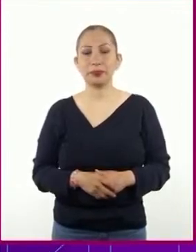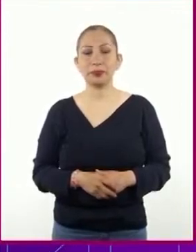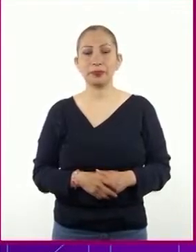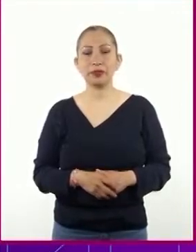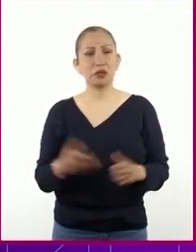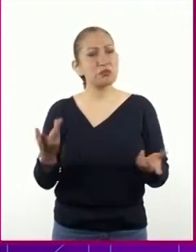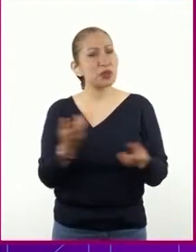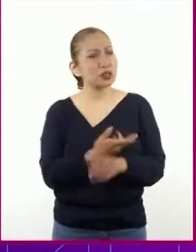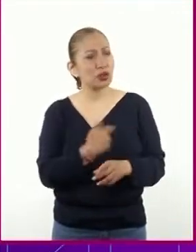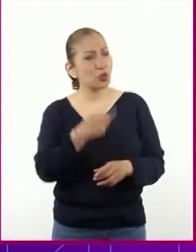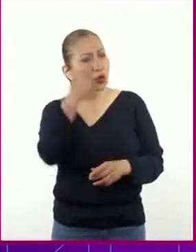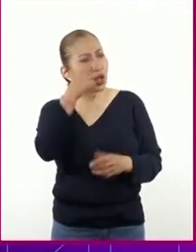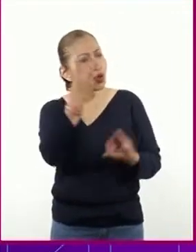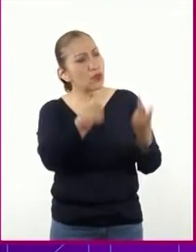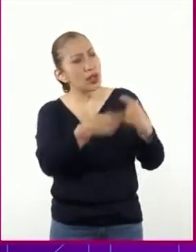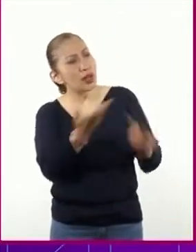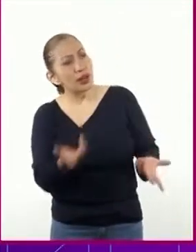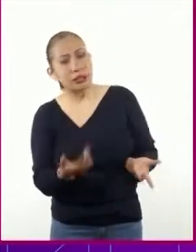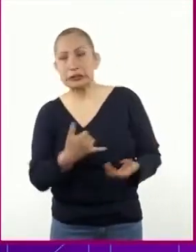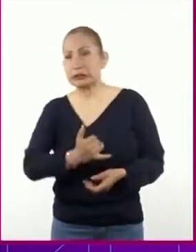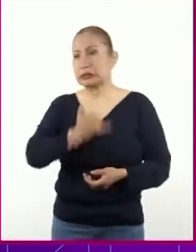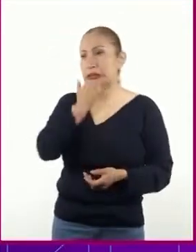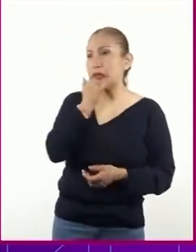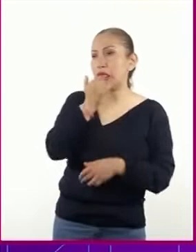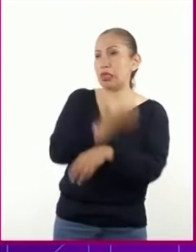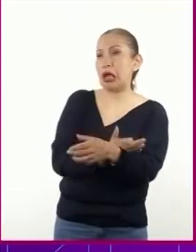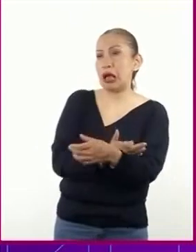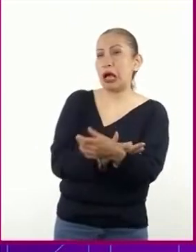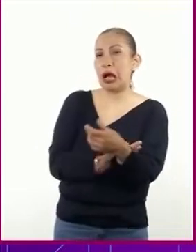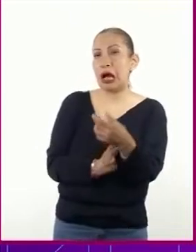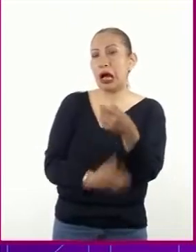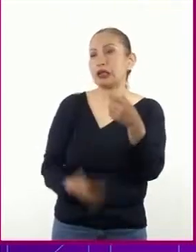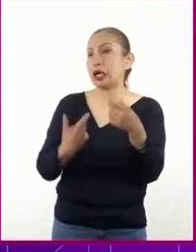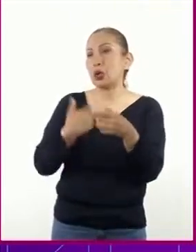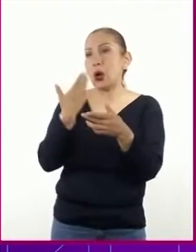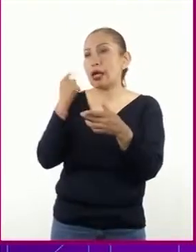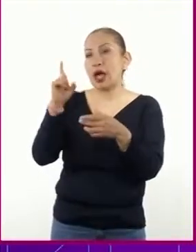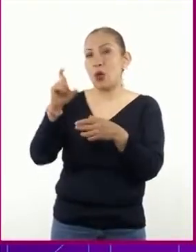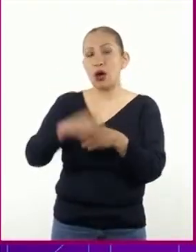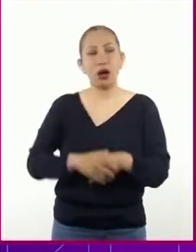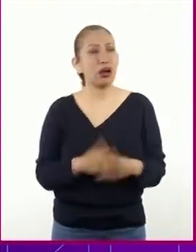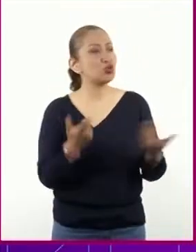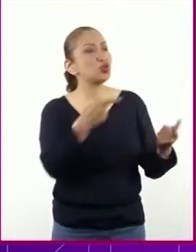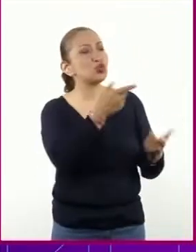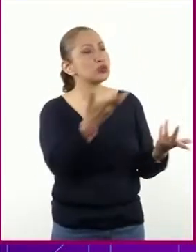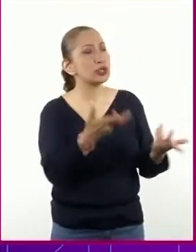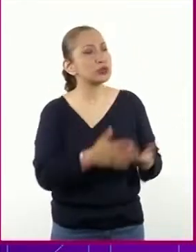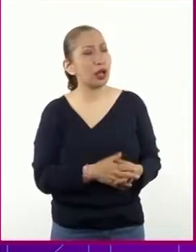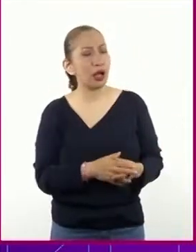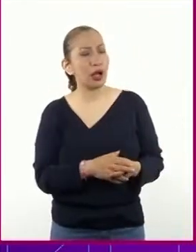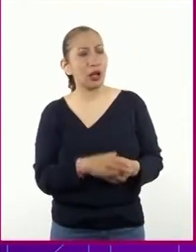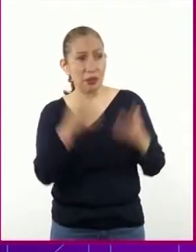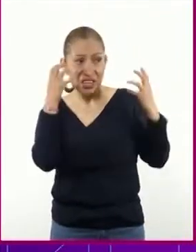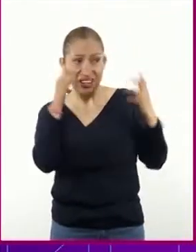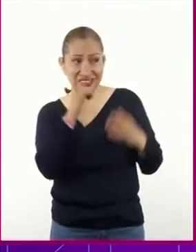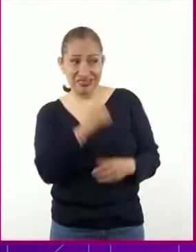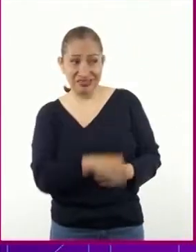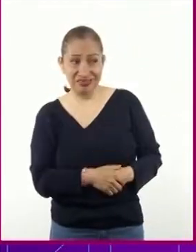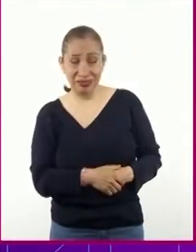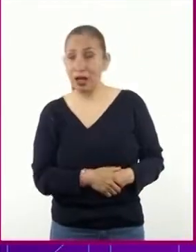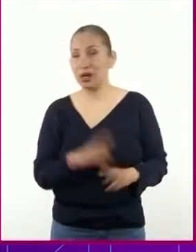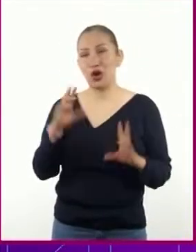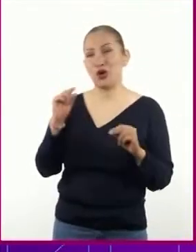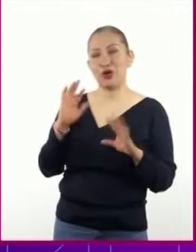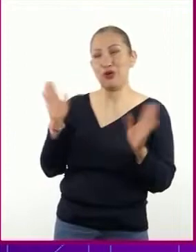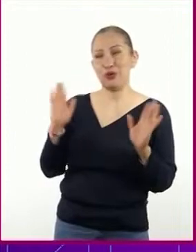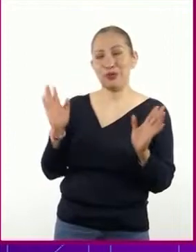¿Qué pasó? Creí que no llegabas. Perdón, es que se me hizo muy tarde porque no teníamos agua. ¿Y qué hiciste? ¿A poco no te bañaste? No,